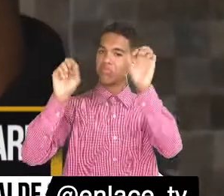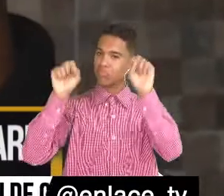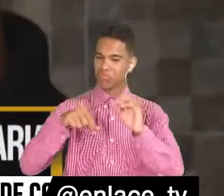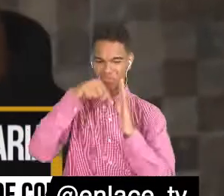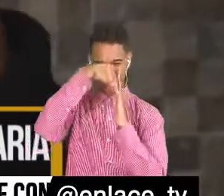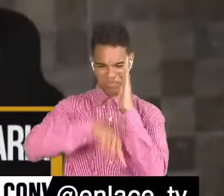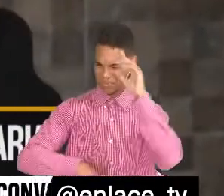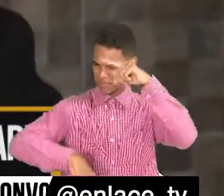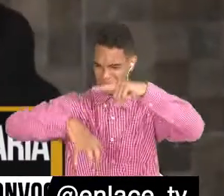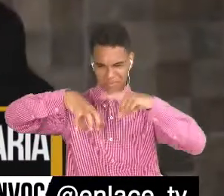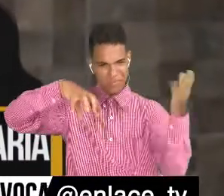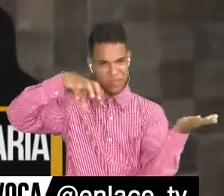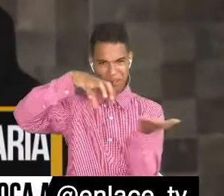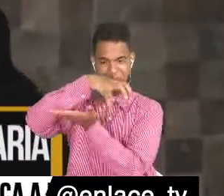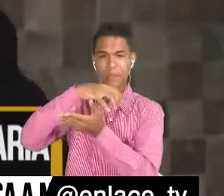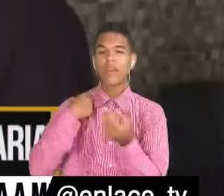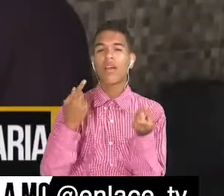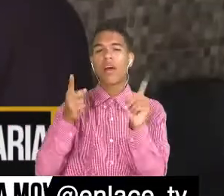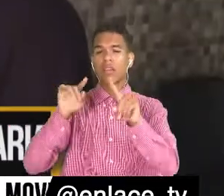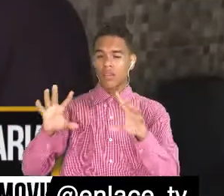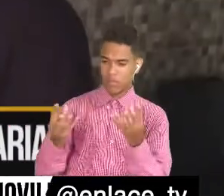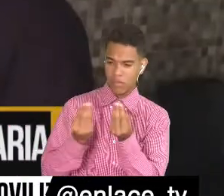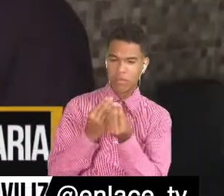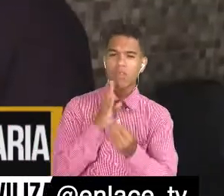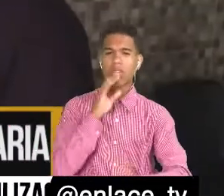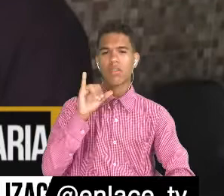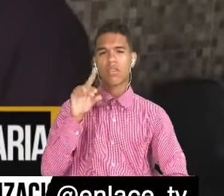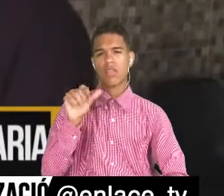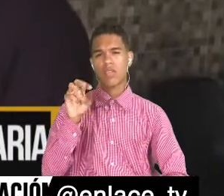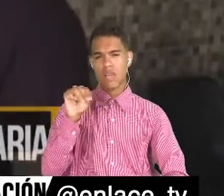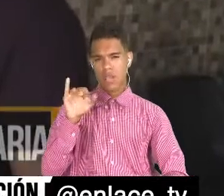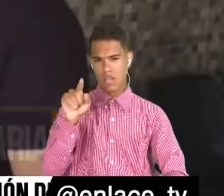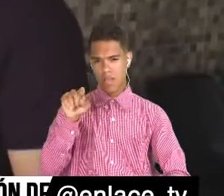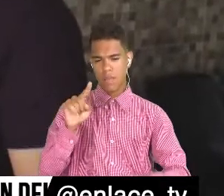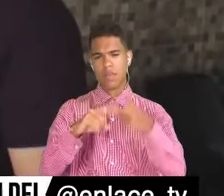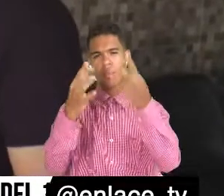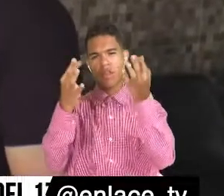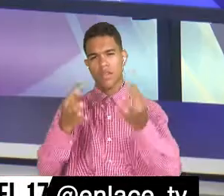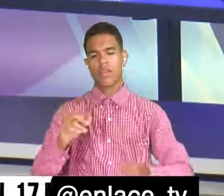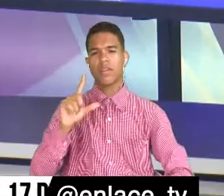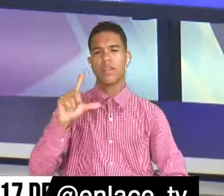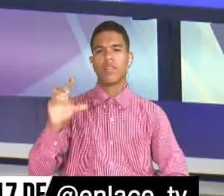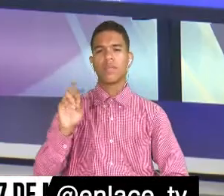Granados hacen parte de esta comisión también la comunicadora social Idamis Acero y el contador público Oscar Llorente.